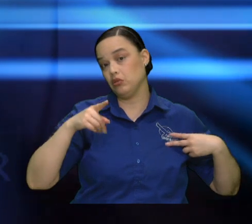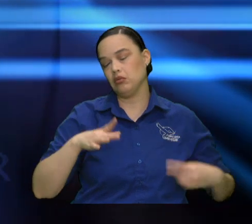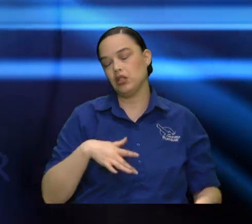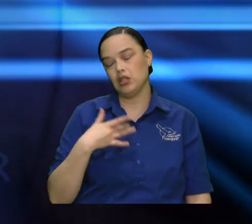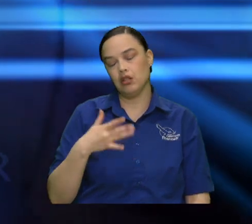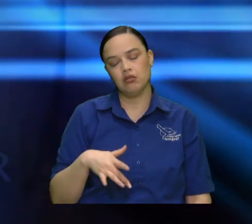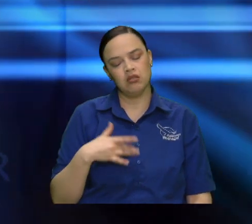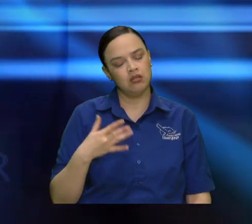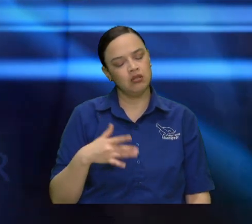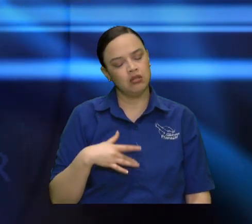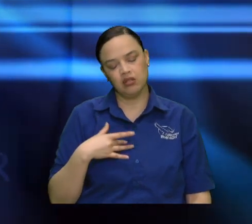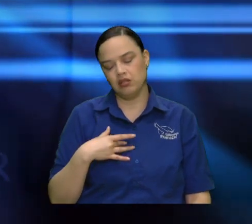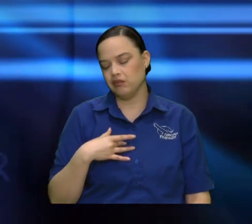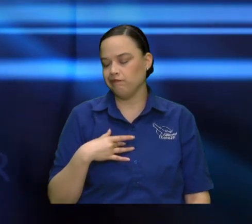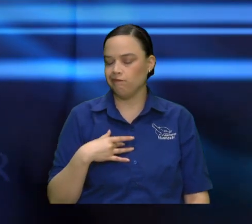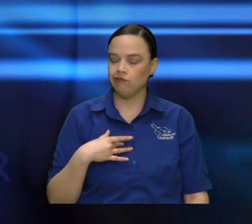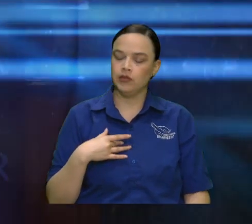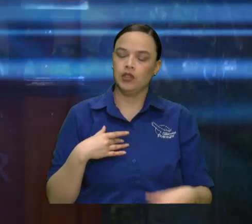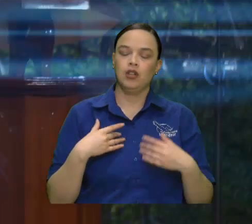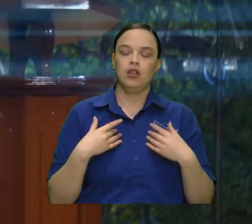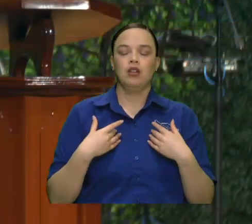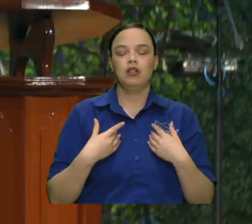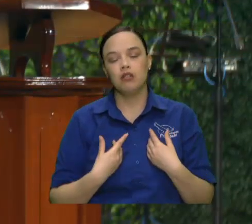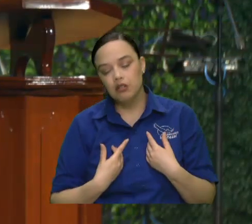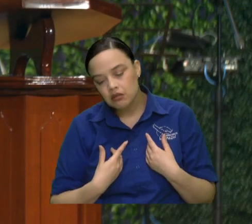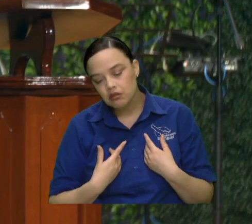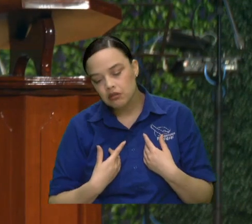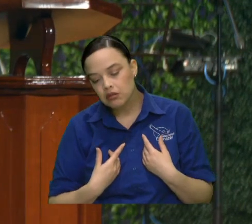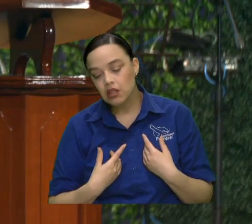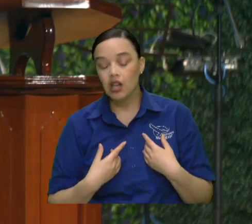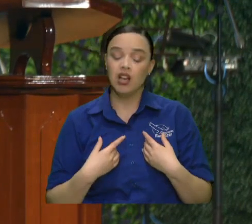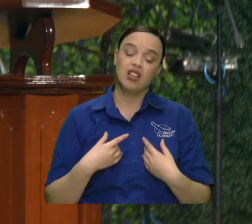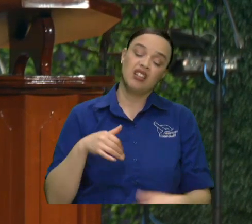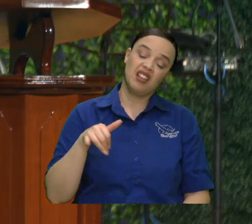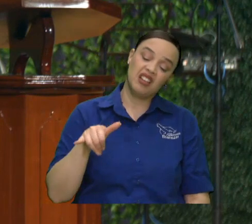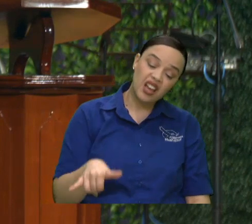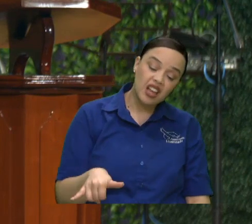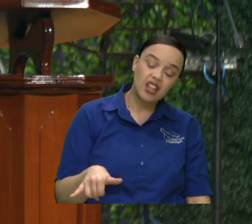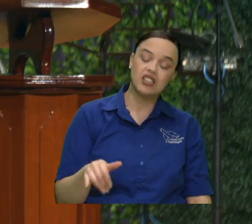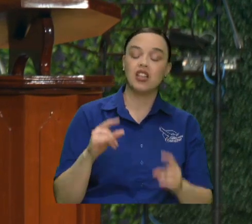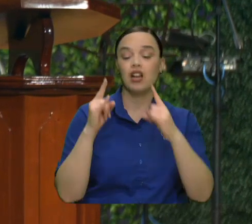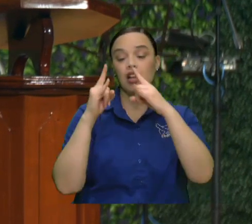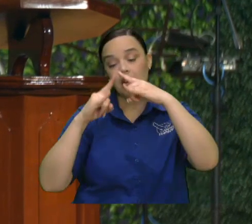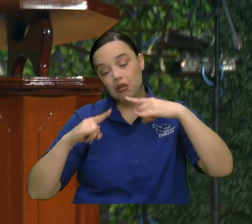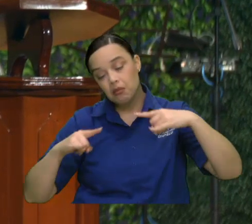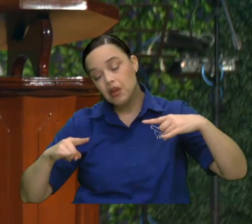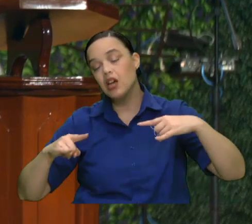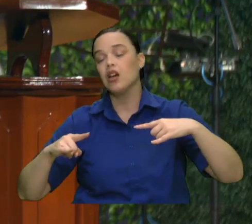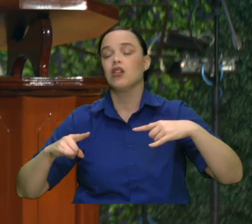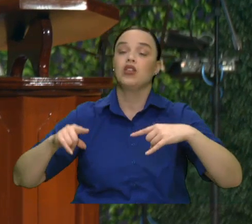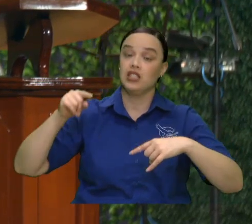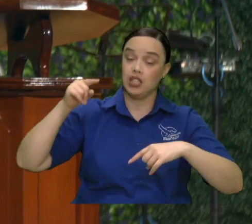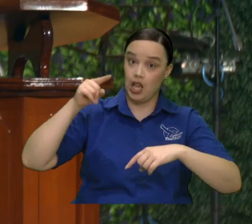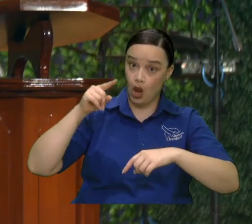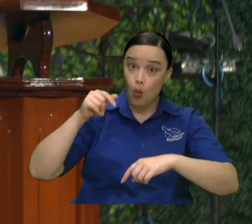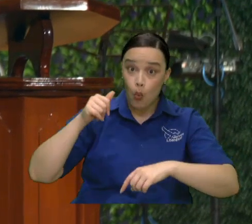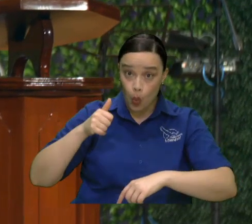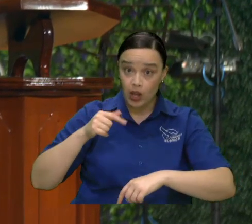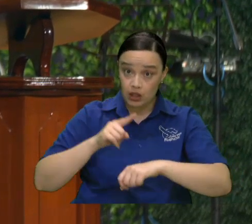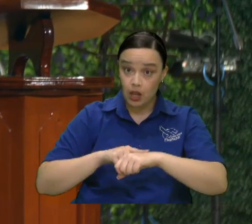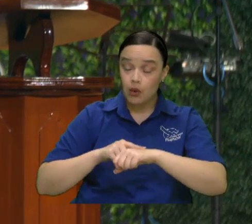perdiendo el ritmo que te estás quedando atrás en el campamento es el momento que claves por auxilio porque